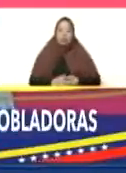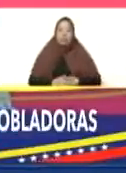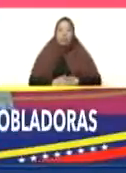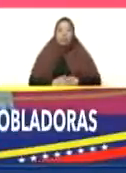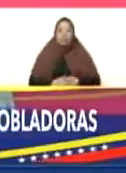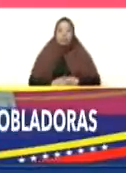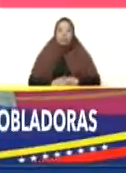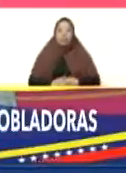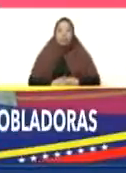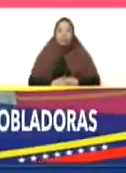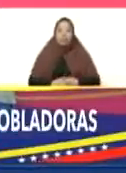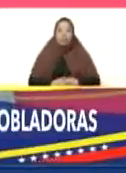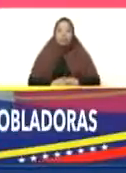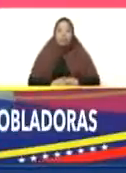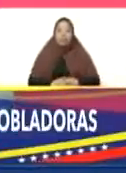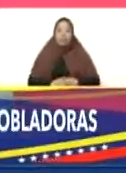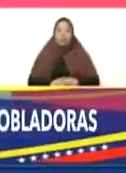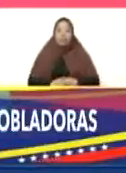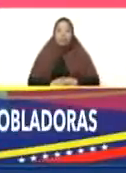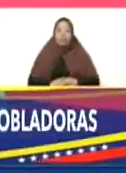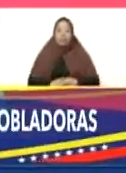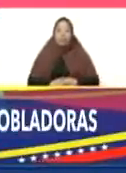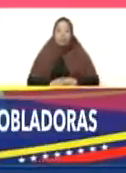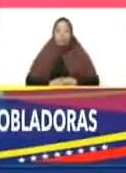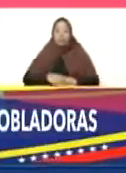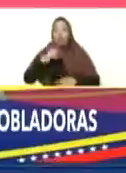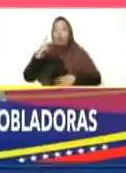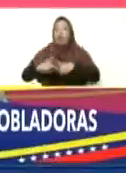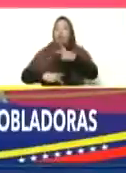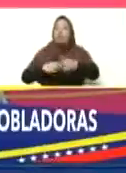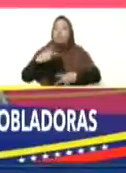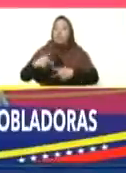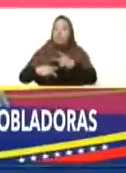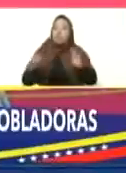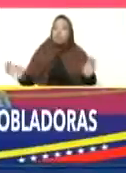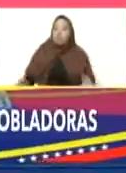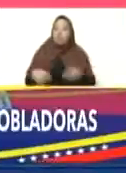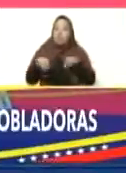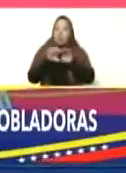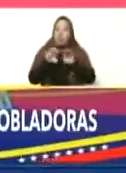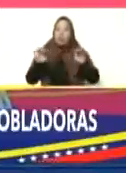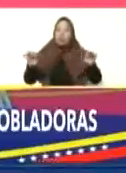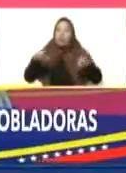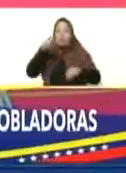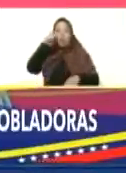d con procesos educativos al pueblo